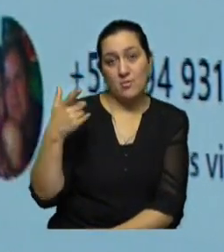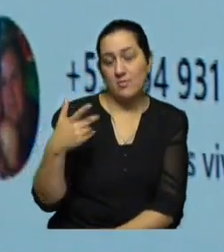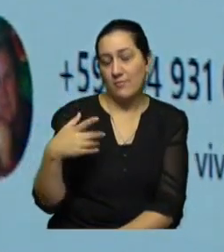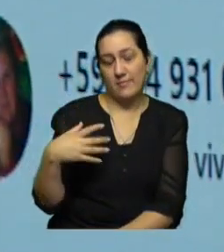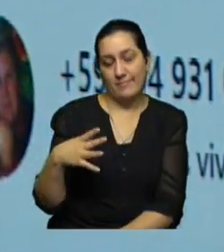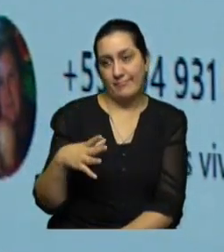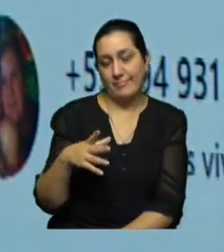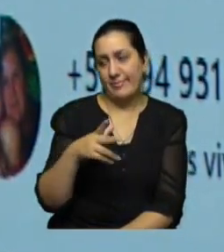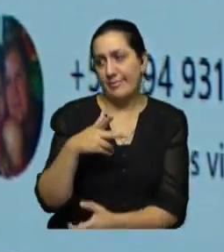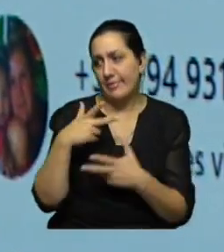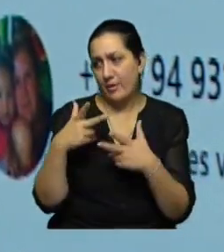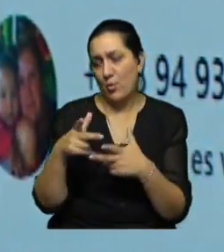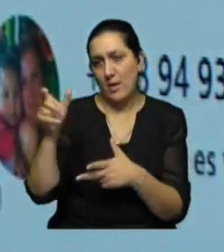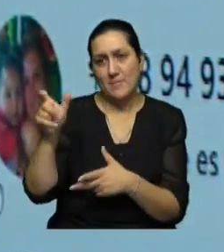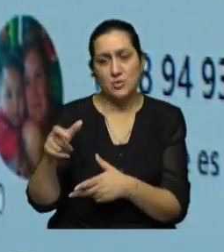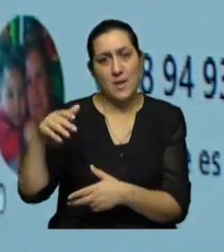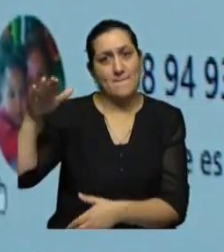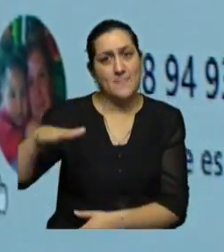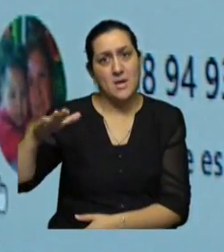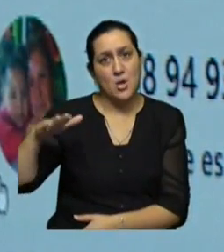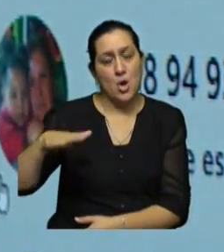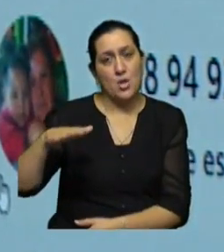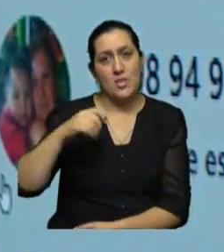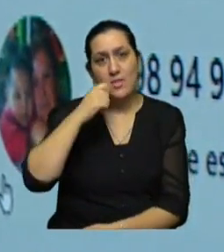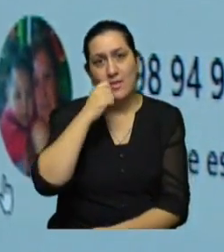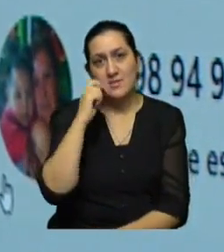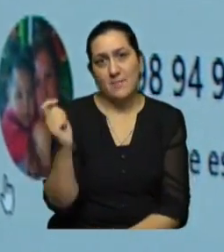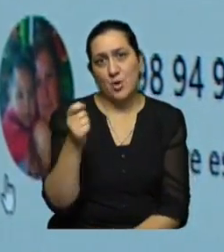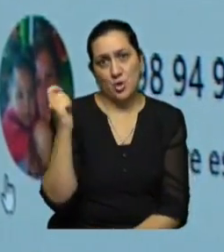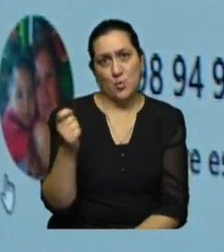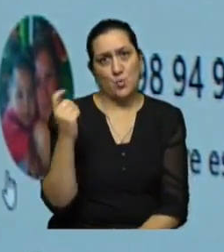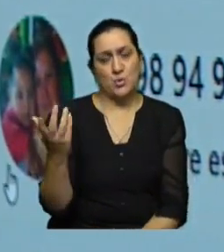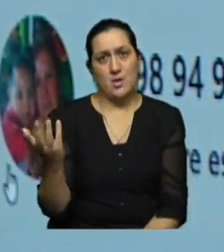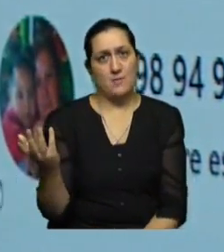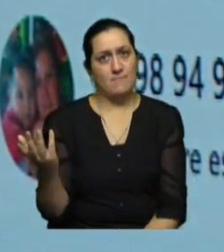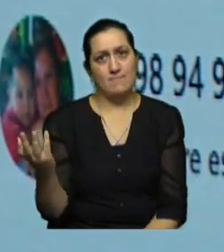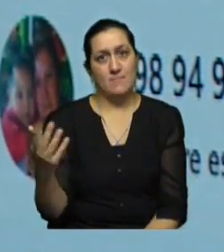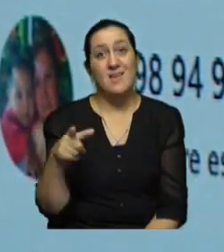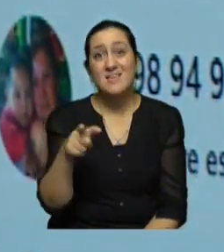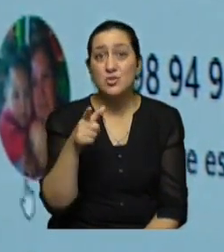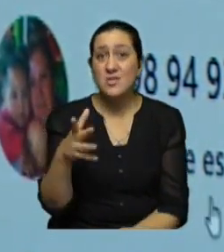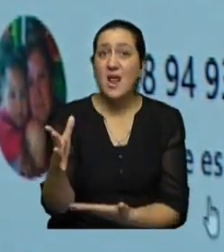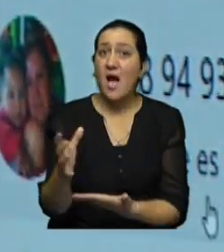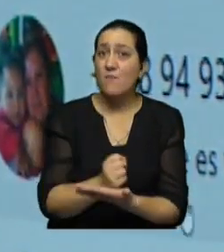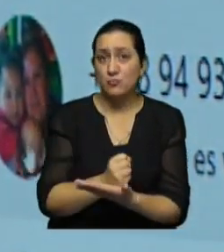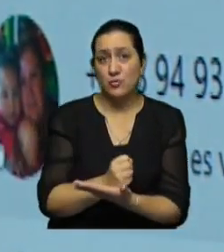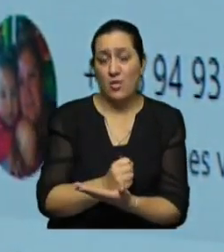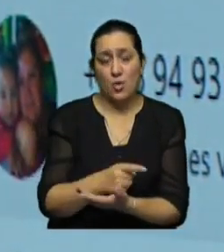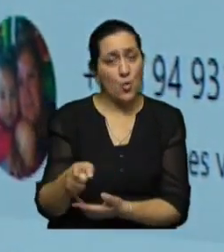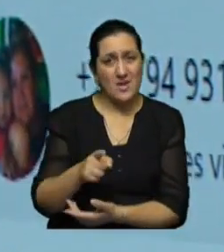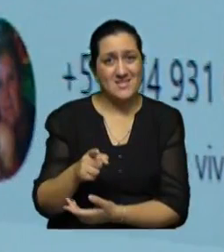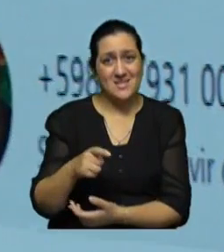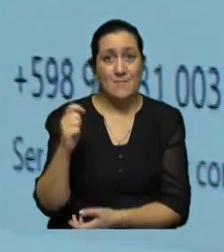burrada de decir que una persona menor de edad se prostituye. Y repito, es abusado sexualmente, es